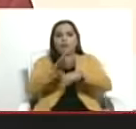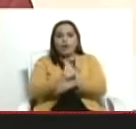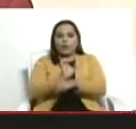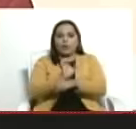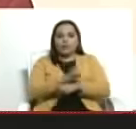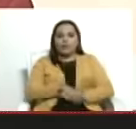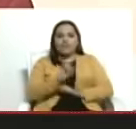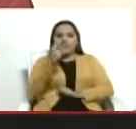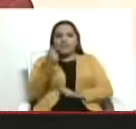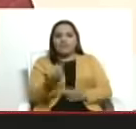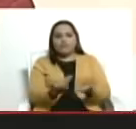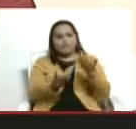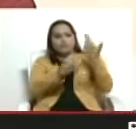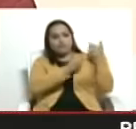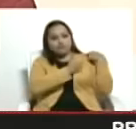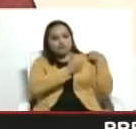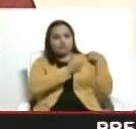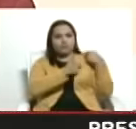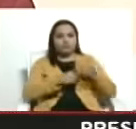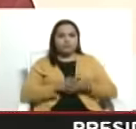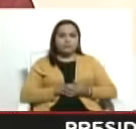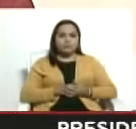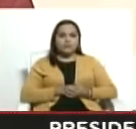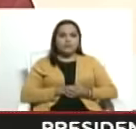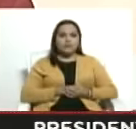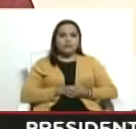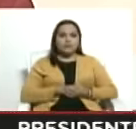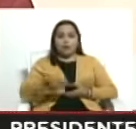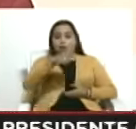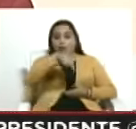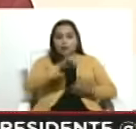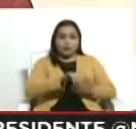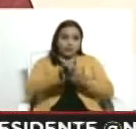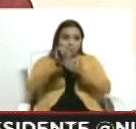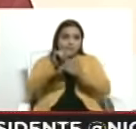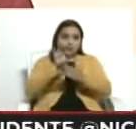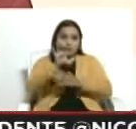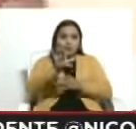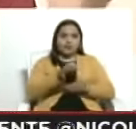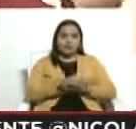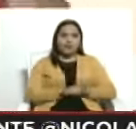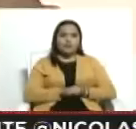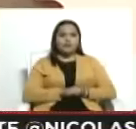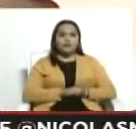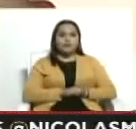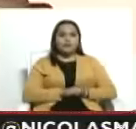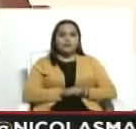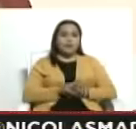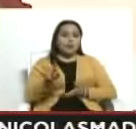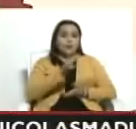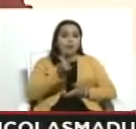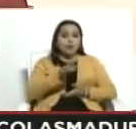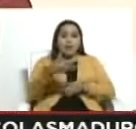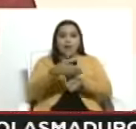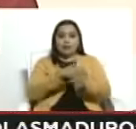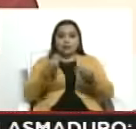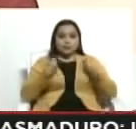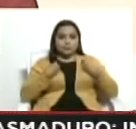la irresponsabilidad al menos de quienes dirigen ese país. Venezuela ya ha vivido mucho de